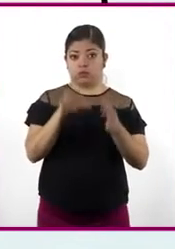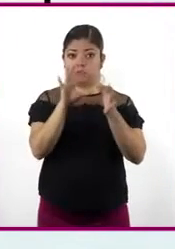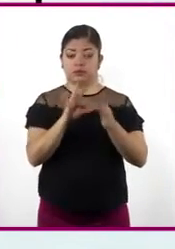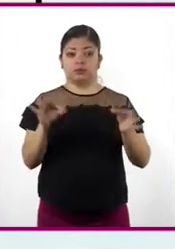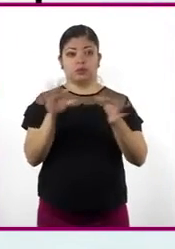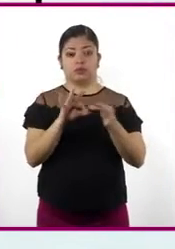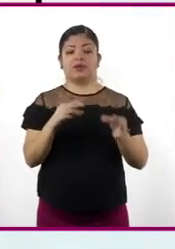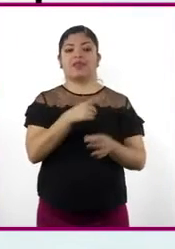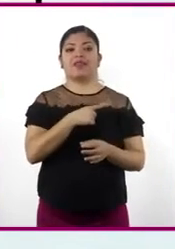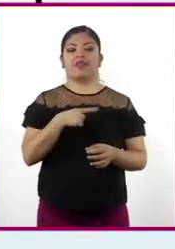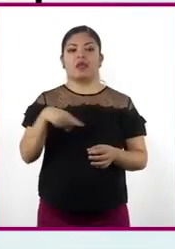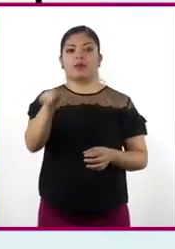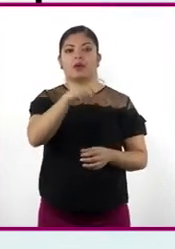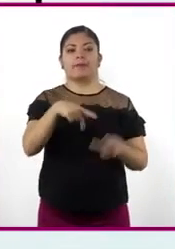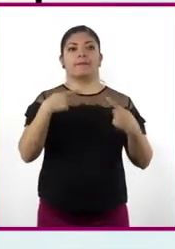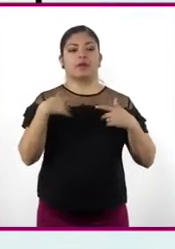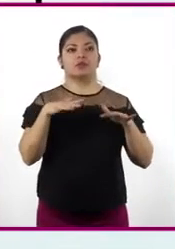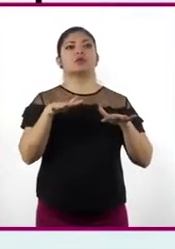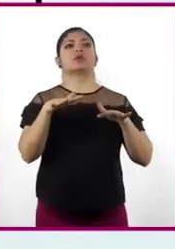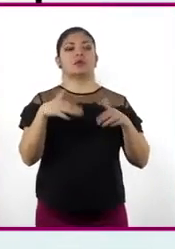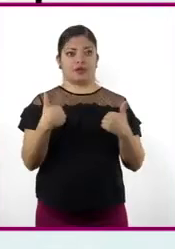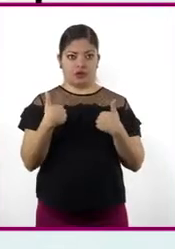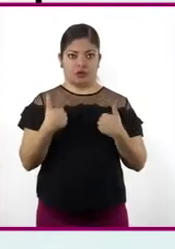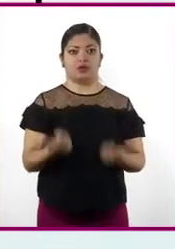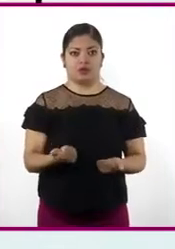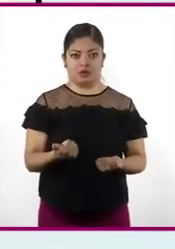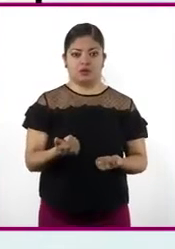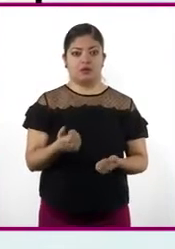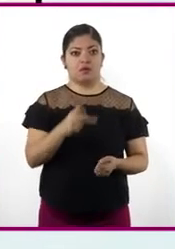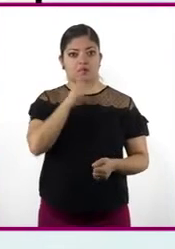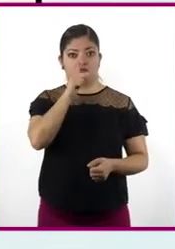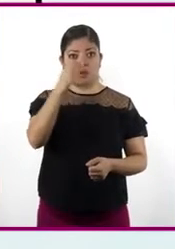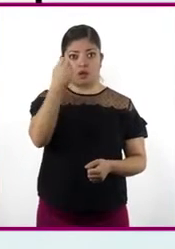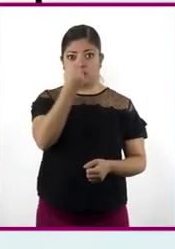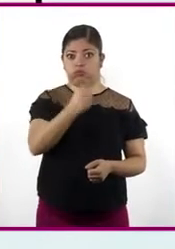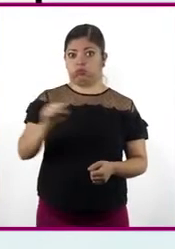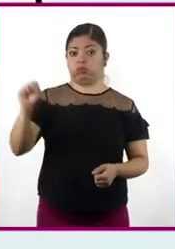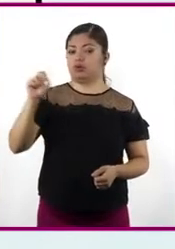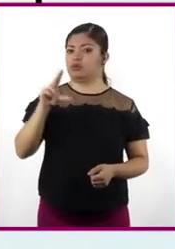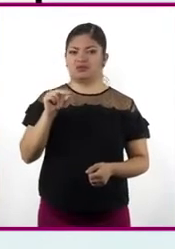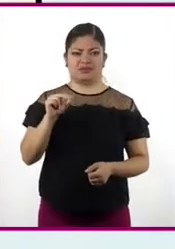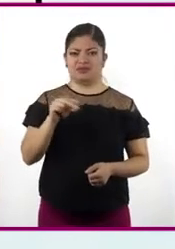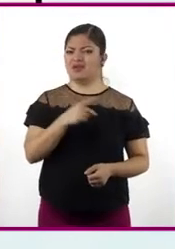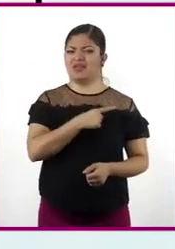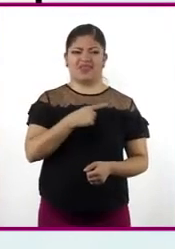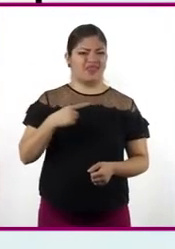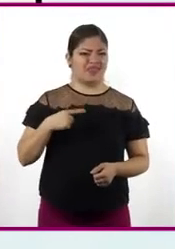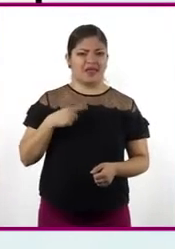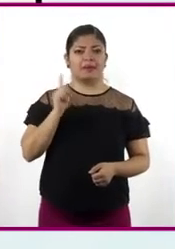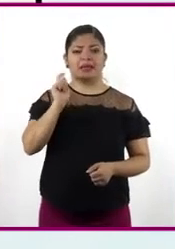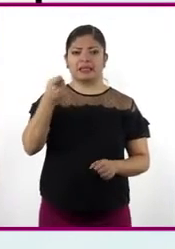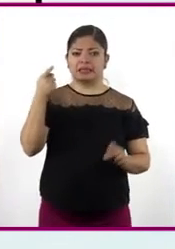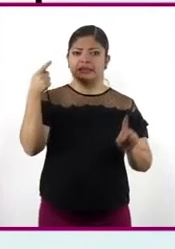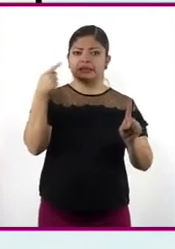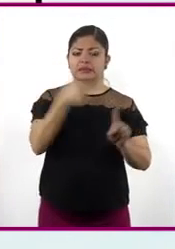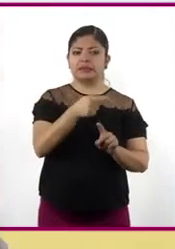lenguaje comprensible para nuestra audiencia y es importante utilizar la terminología propia del